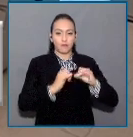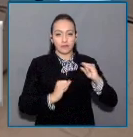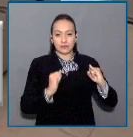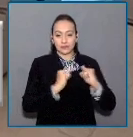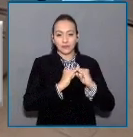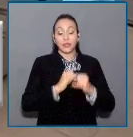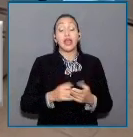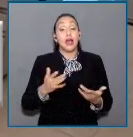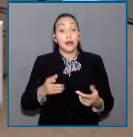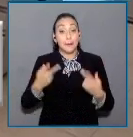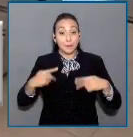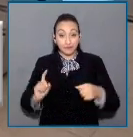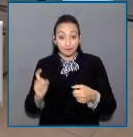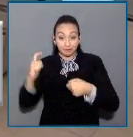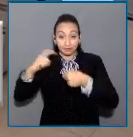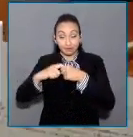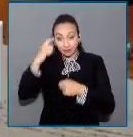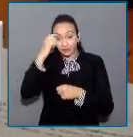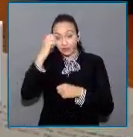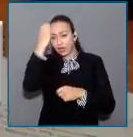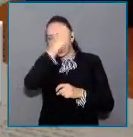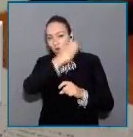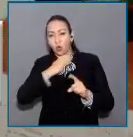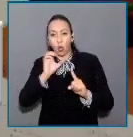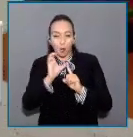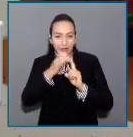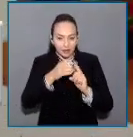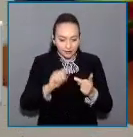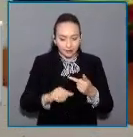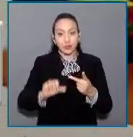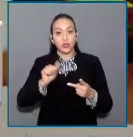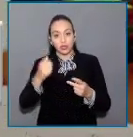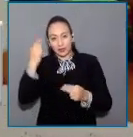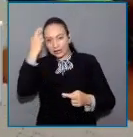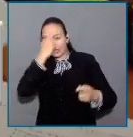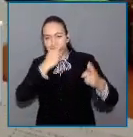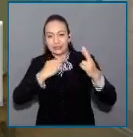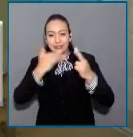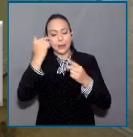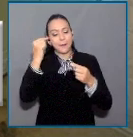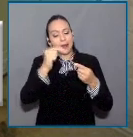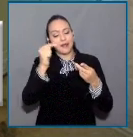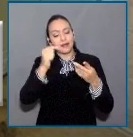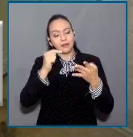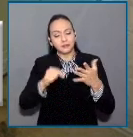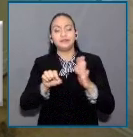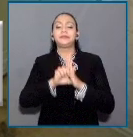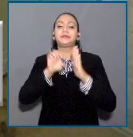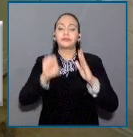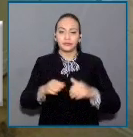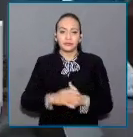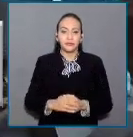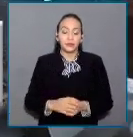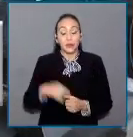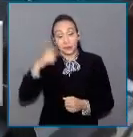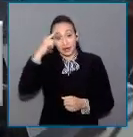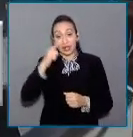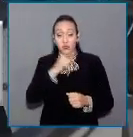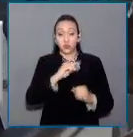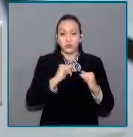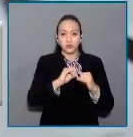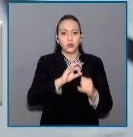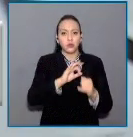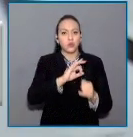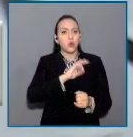los medios de control de constitucionalidad, es decir, imposibilidad de decretar suspensiones con efectos generales